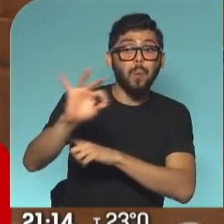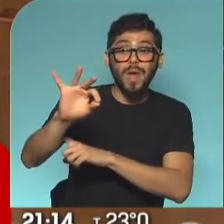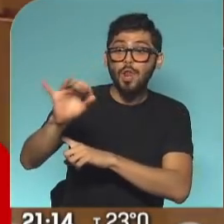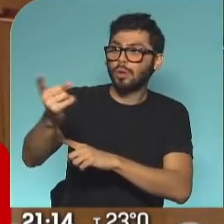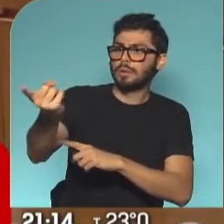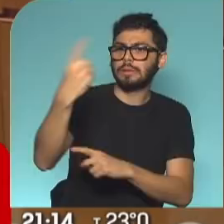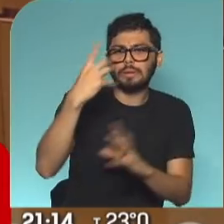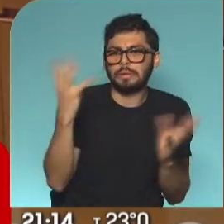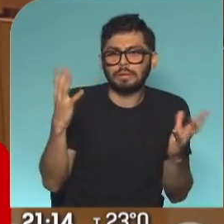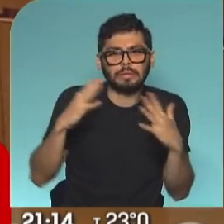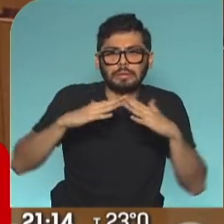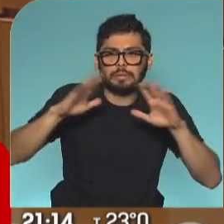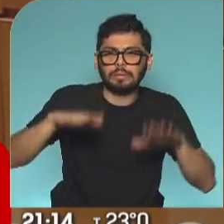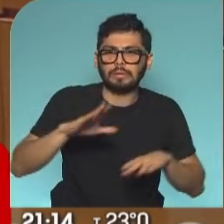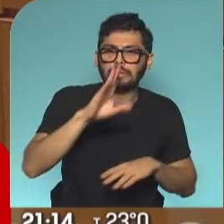nuestras casas,